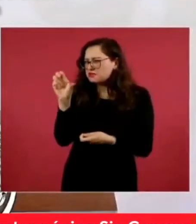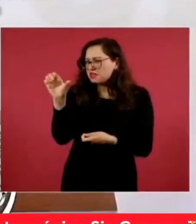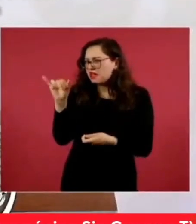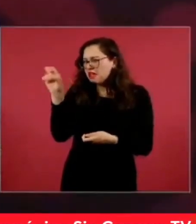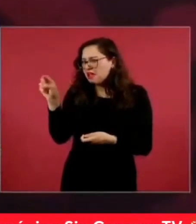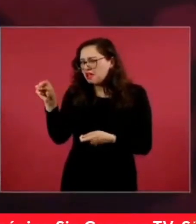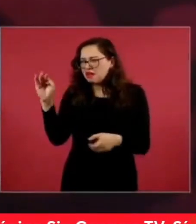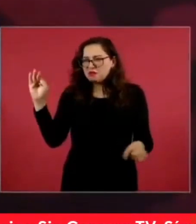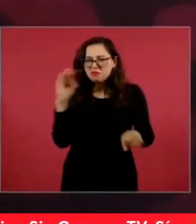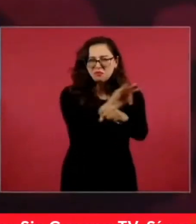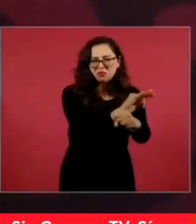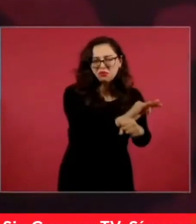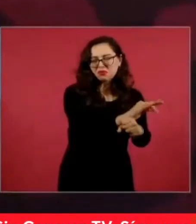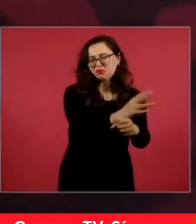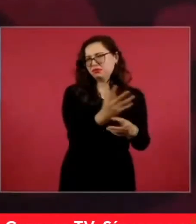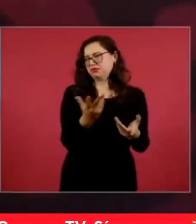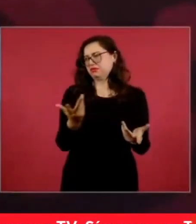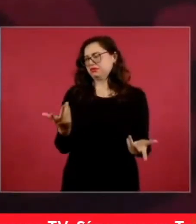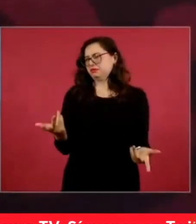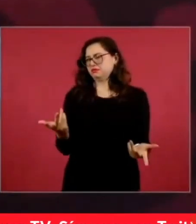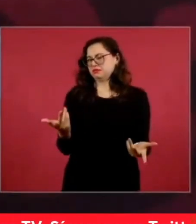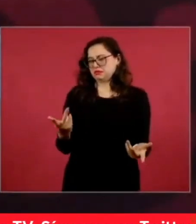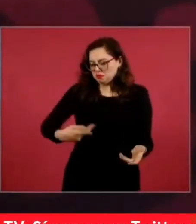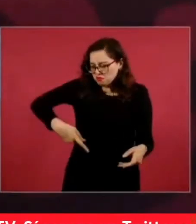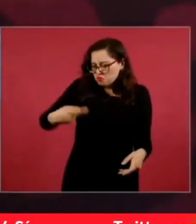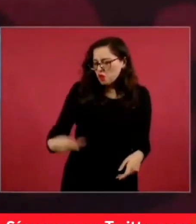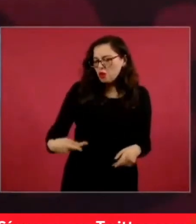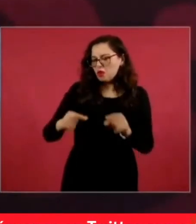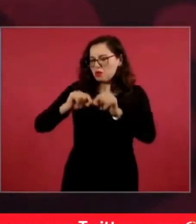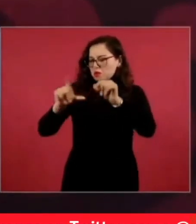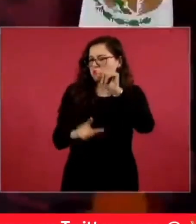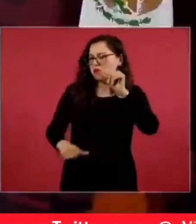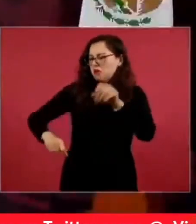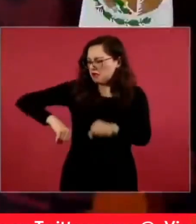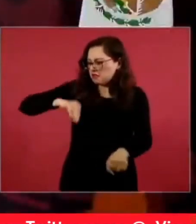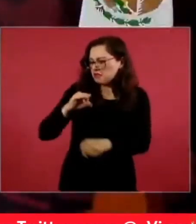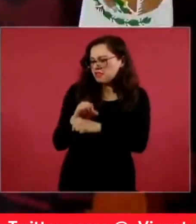y no la Comisión Federal de Electricidad, que